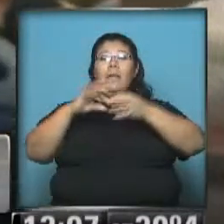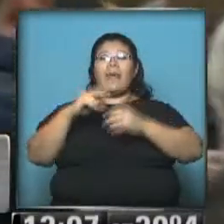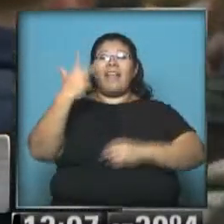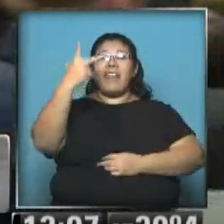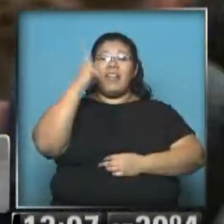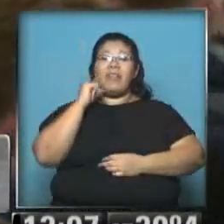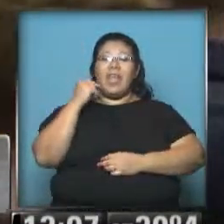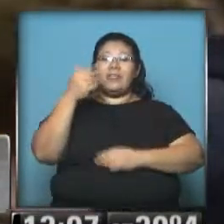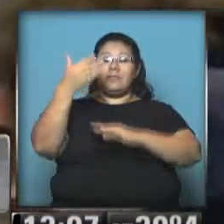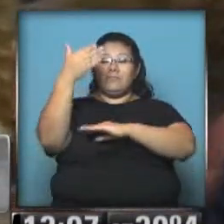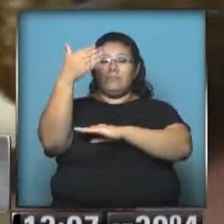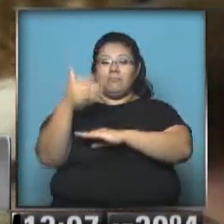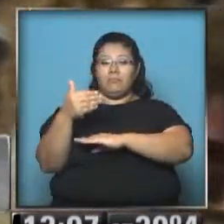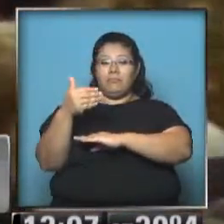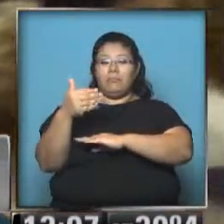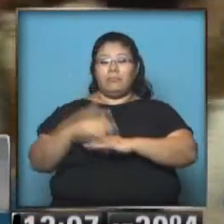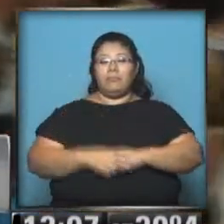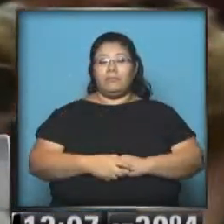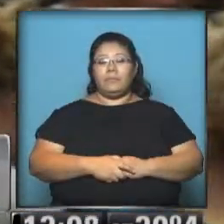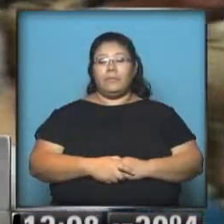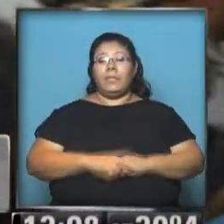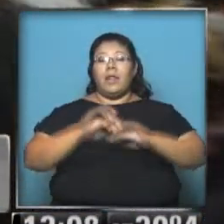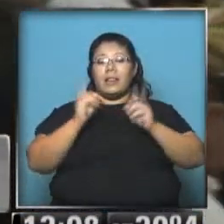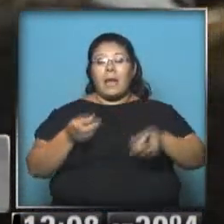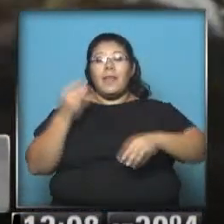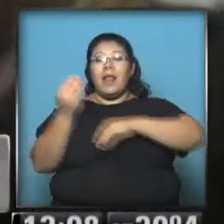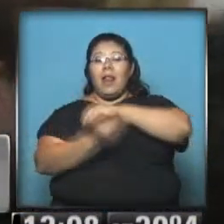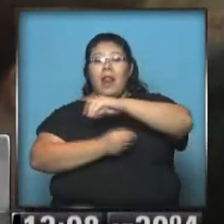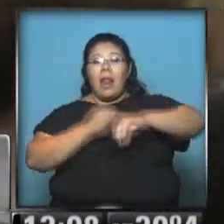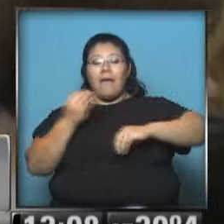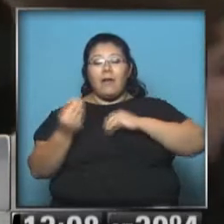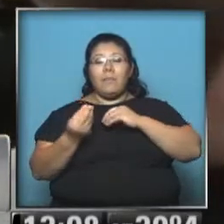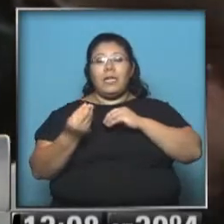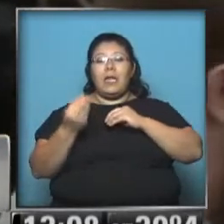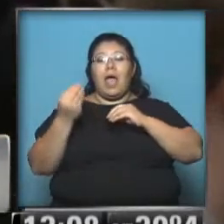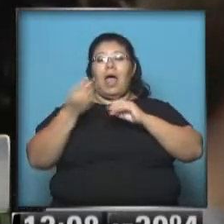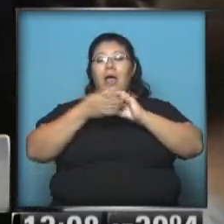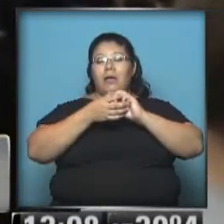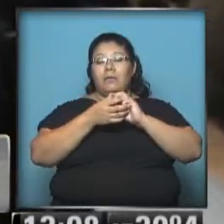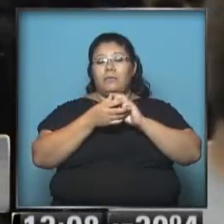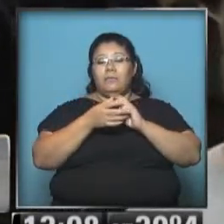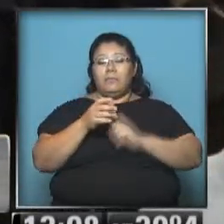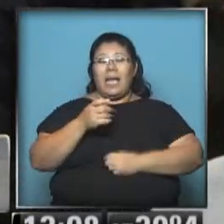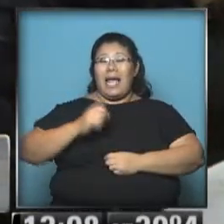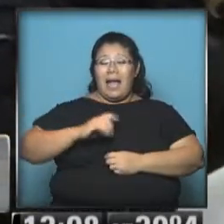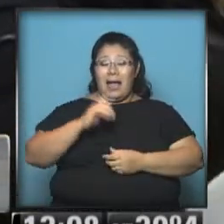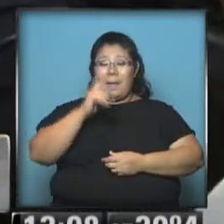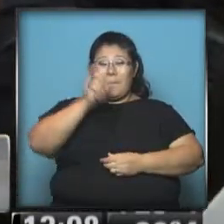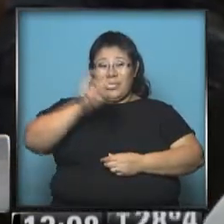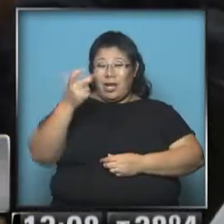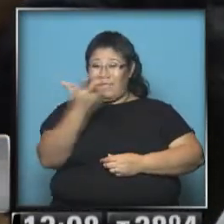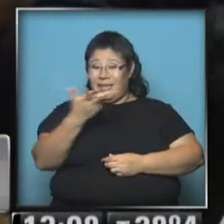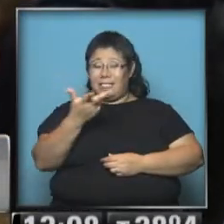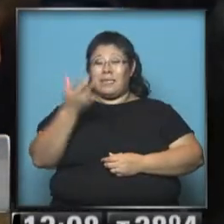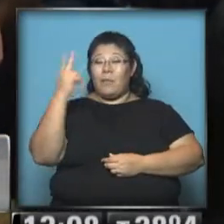en Suiza. El comunicado señala además que la familia olímpica perdió a 3 miembros clave. No solo fueron campeones en sus deportes, sino que también